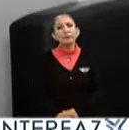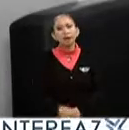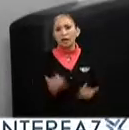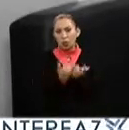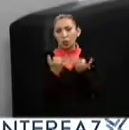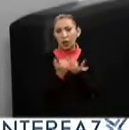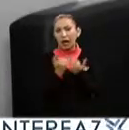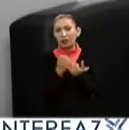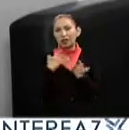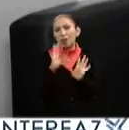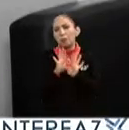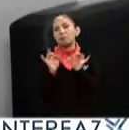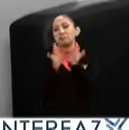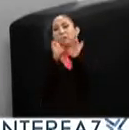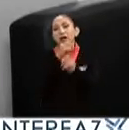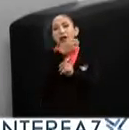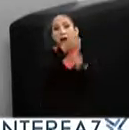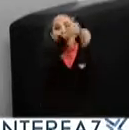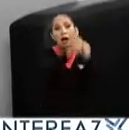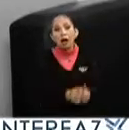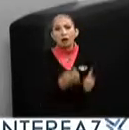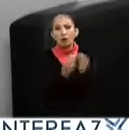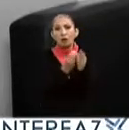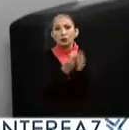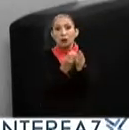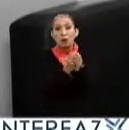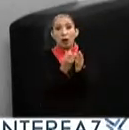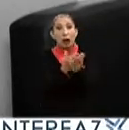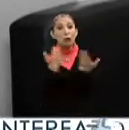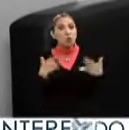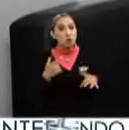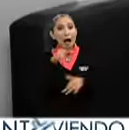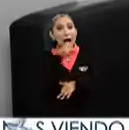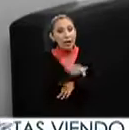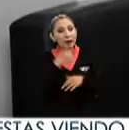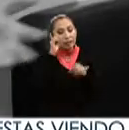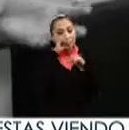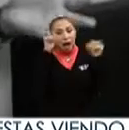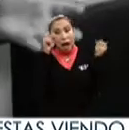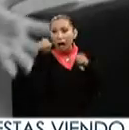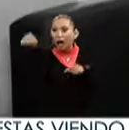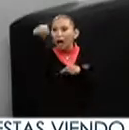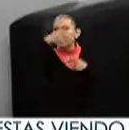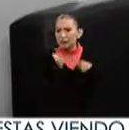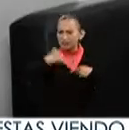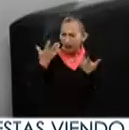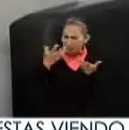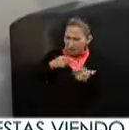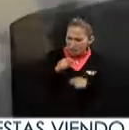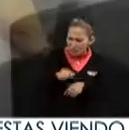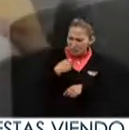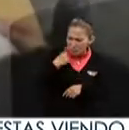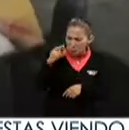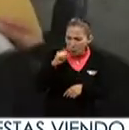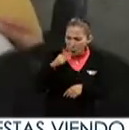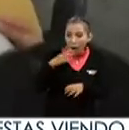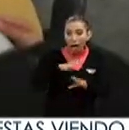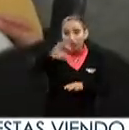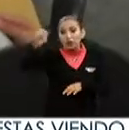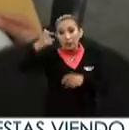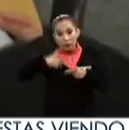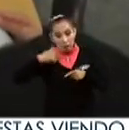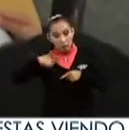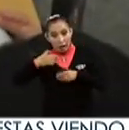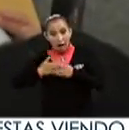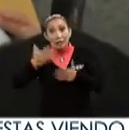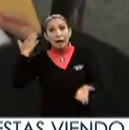Igual de manera, diría yo, accidental, me quedé en el curso y fue ahí donde descubrí que había más gente que se dedicaba a eso, que había gente que se había